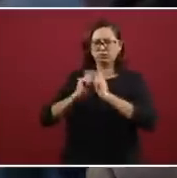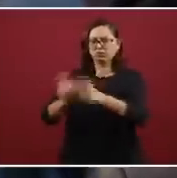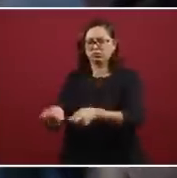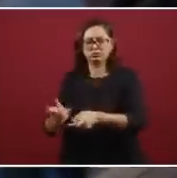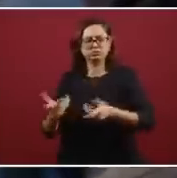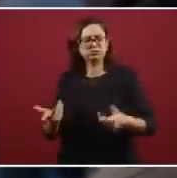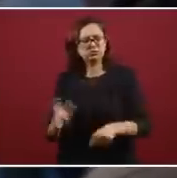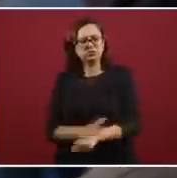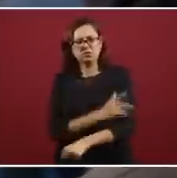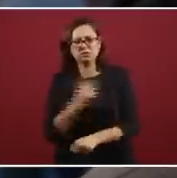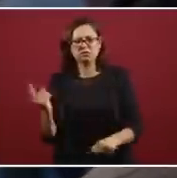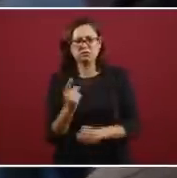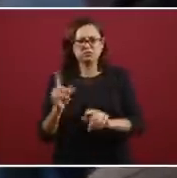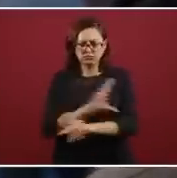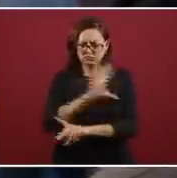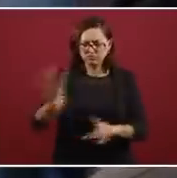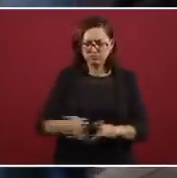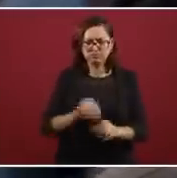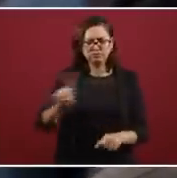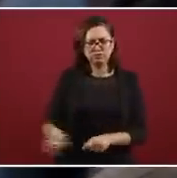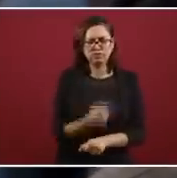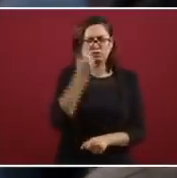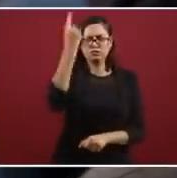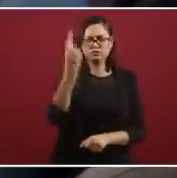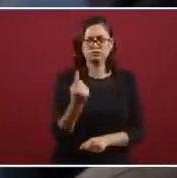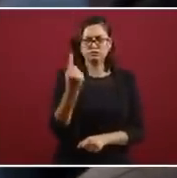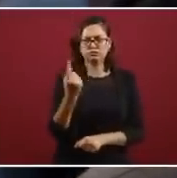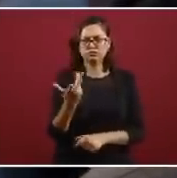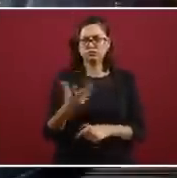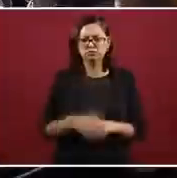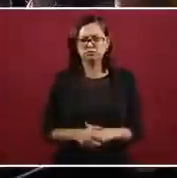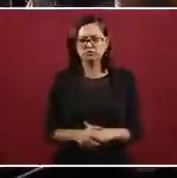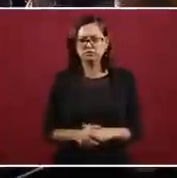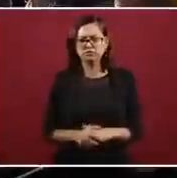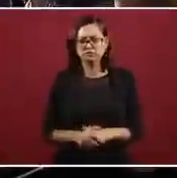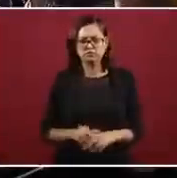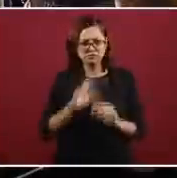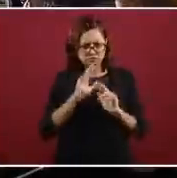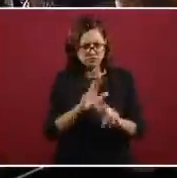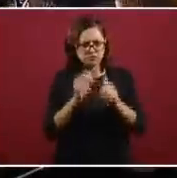reúnen, digamos, de una manera integral y le dan respuesta? Ya se está haciendo.